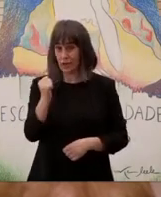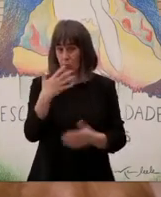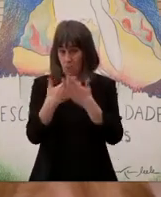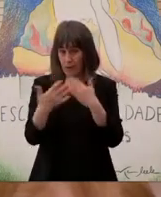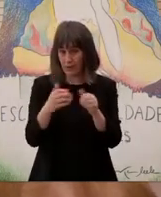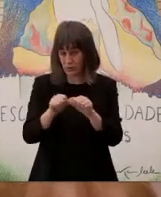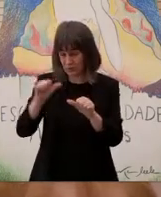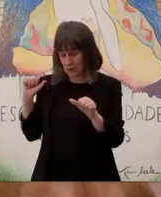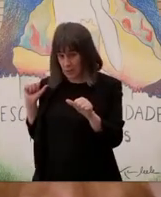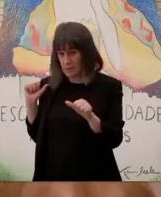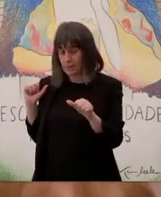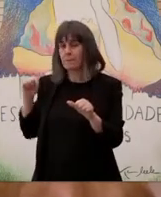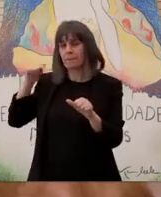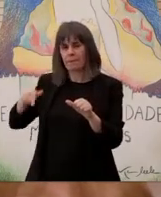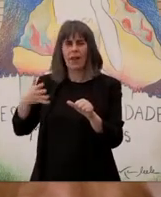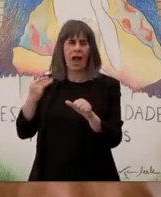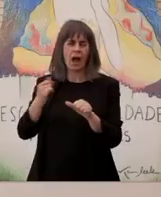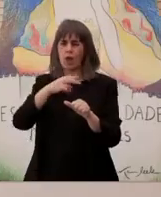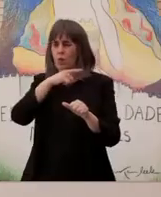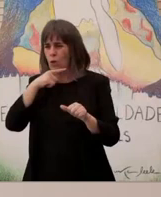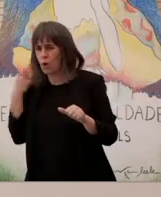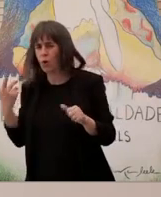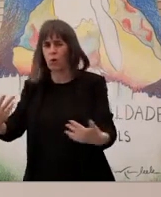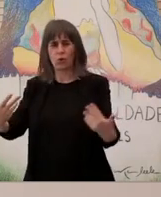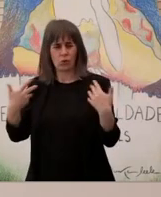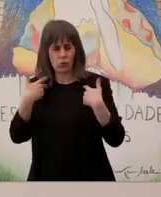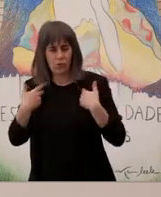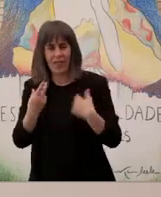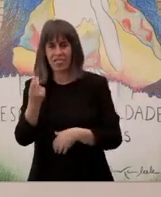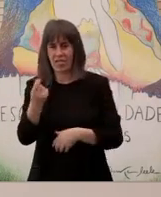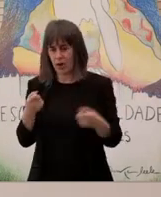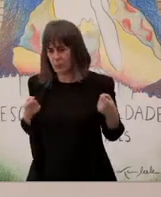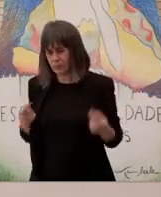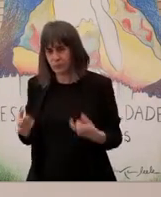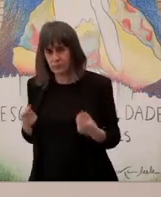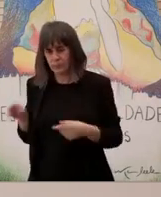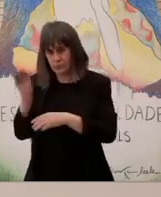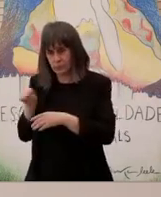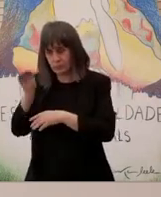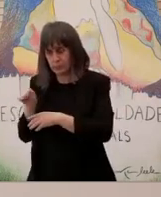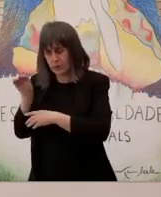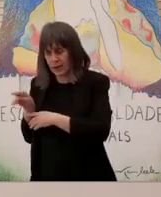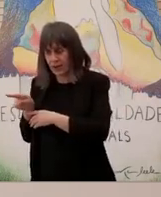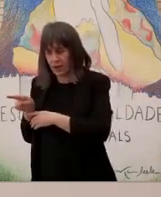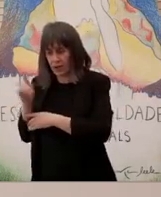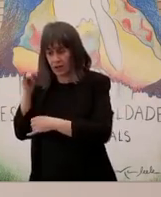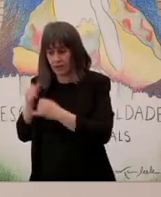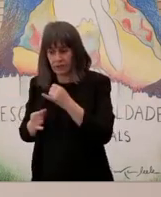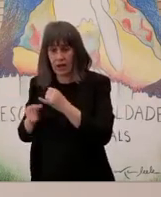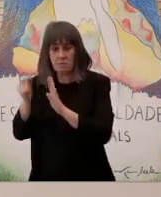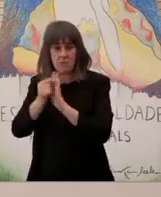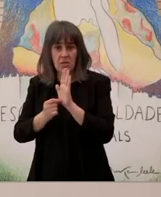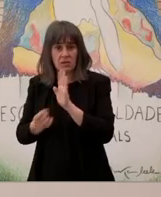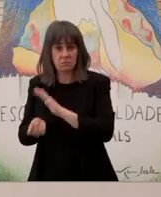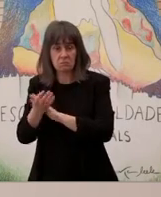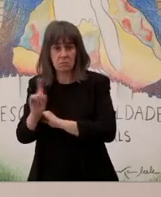sufrimiento diñeiro invertido enorme en curar todo eso y no se toma medidas